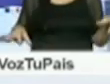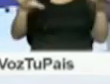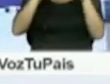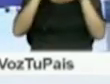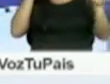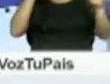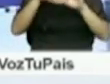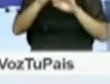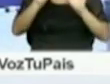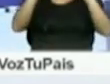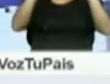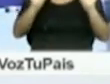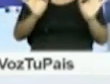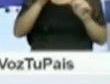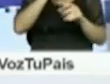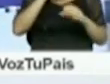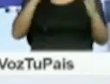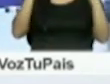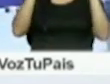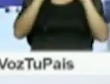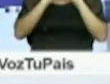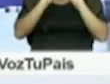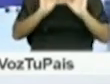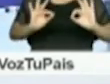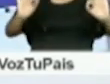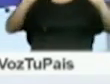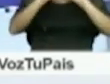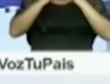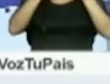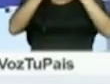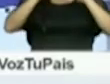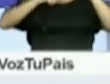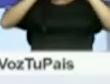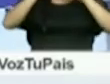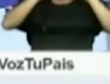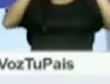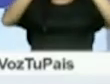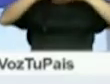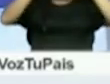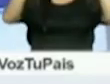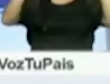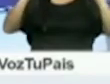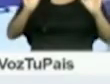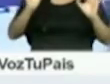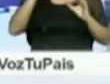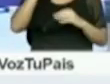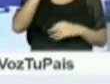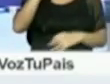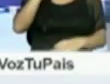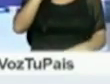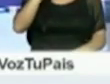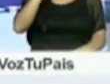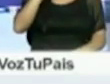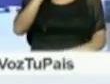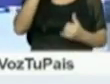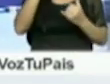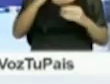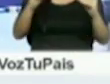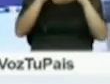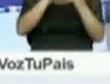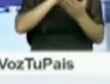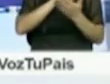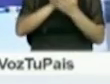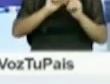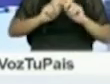inauguró oficialmente una de las obras más importantes para el país, la hidroeléctrica Coca-Cola Sinclair, que ahora ya es una